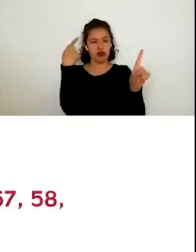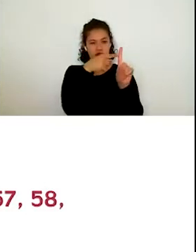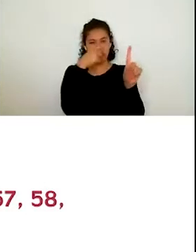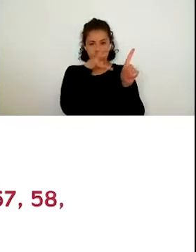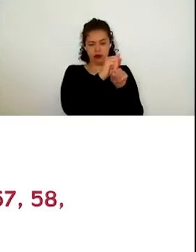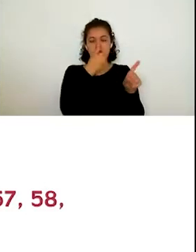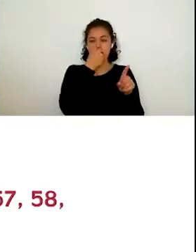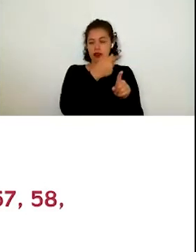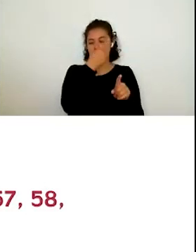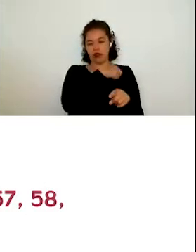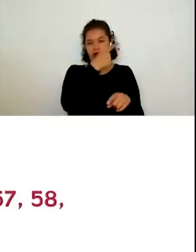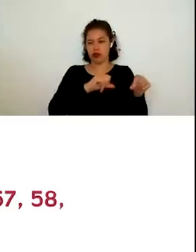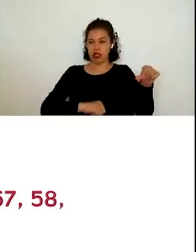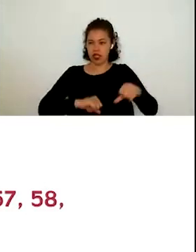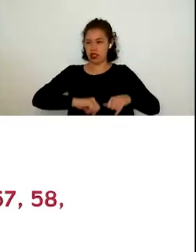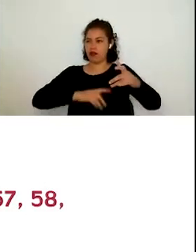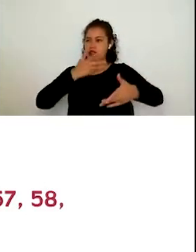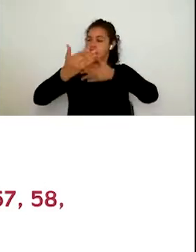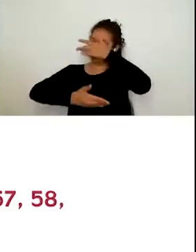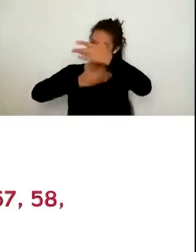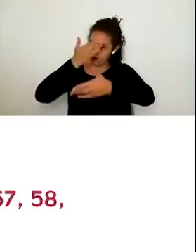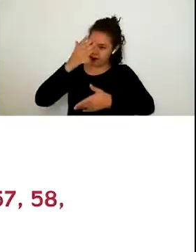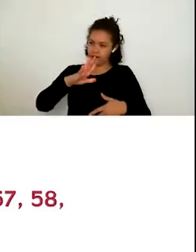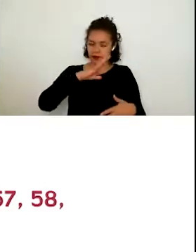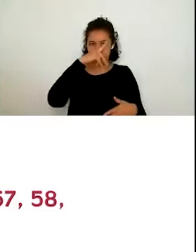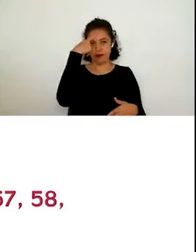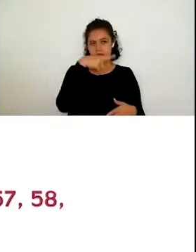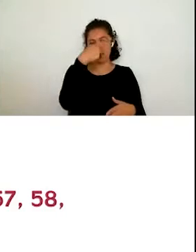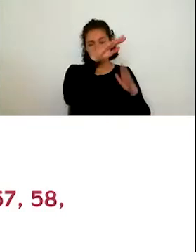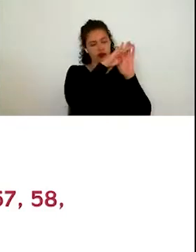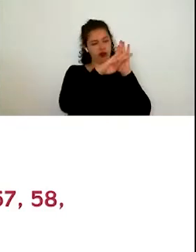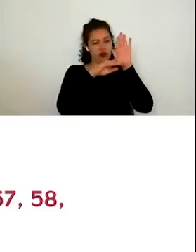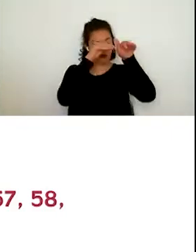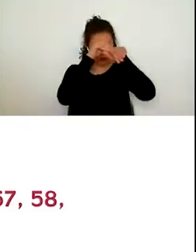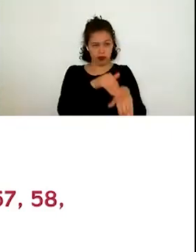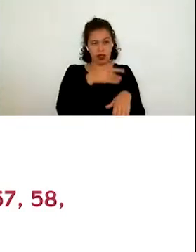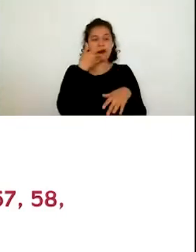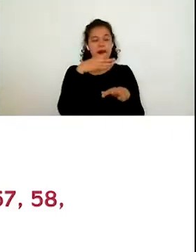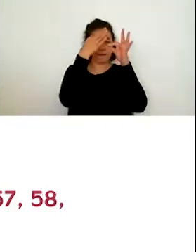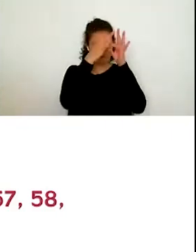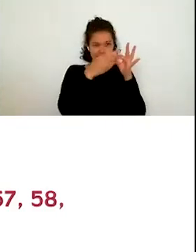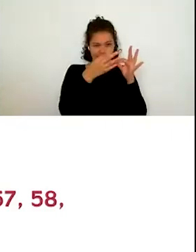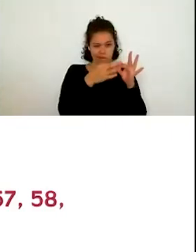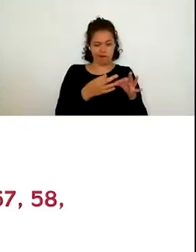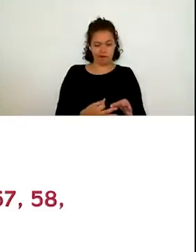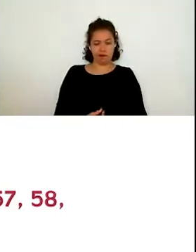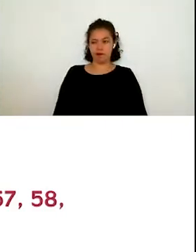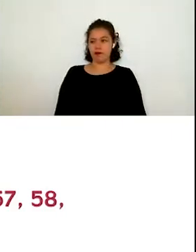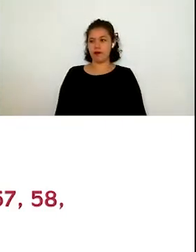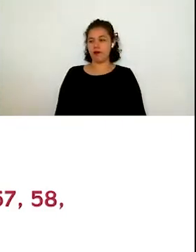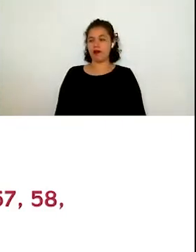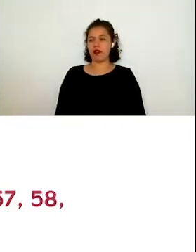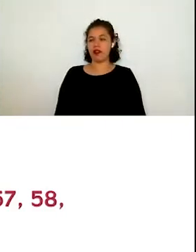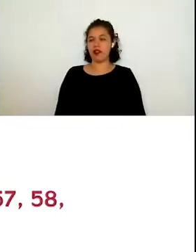los servicios que debe de prestar la institución conforme a sus estatutos se cumplan en tiempo y forma, porque pues es la esencia de